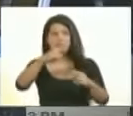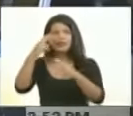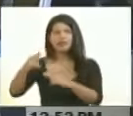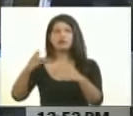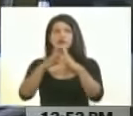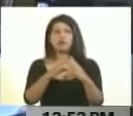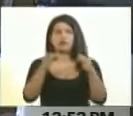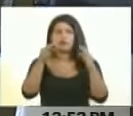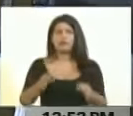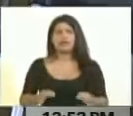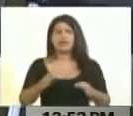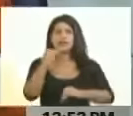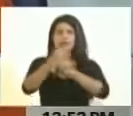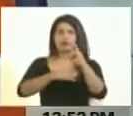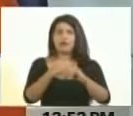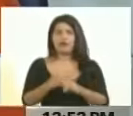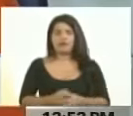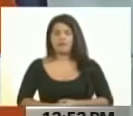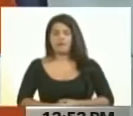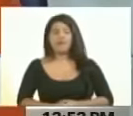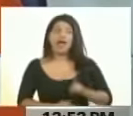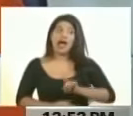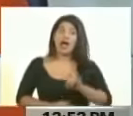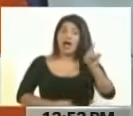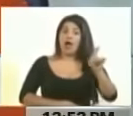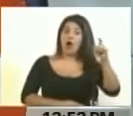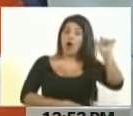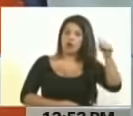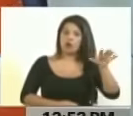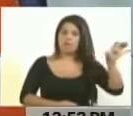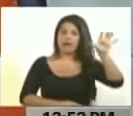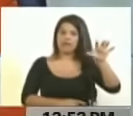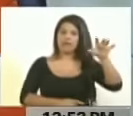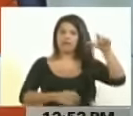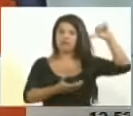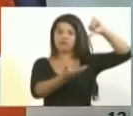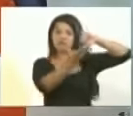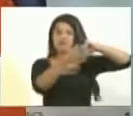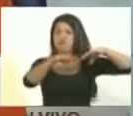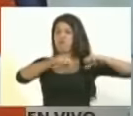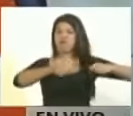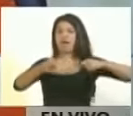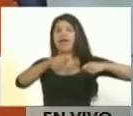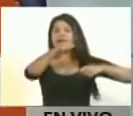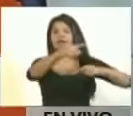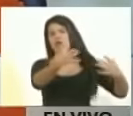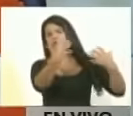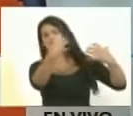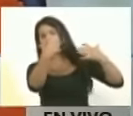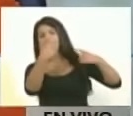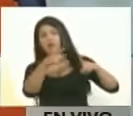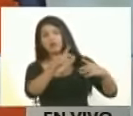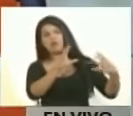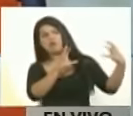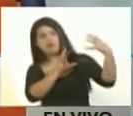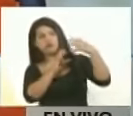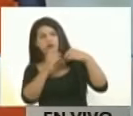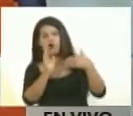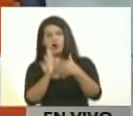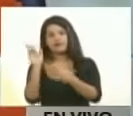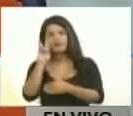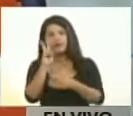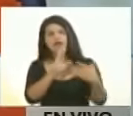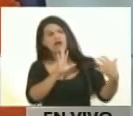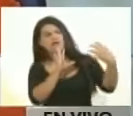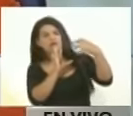internacional. Mientras desde los centros imperiales se ha desatado la ira imperial en contra de nuestro país,